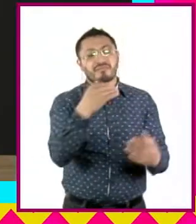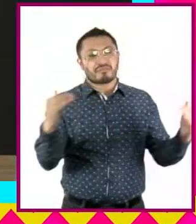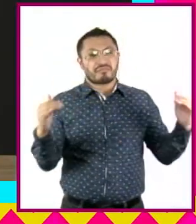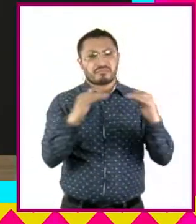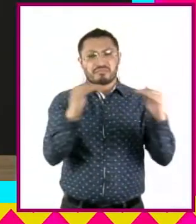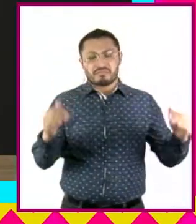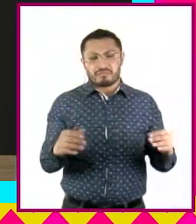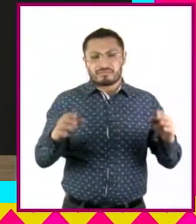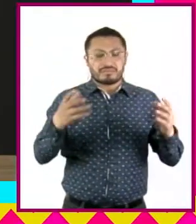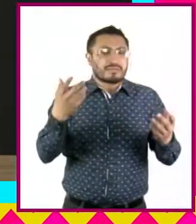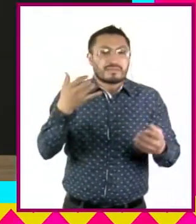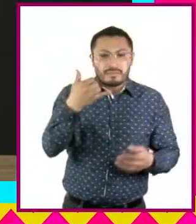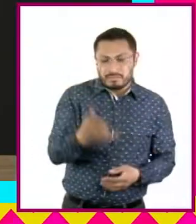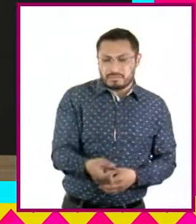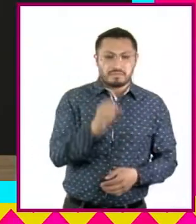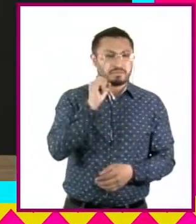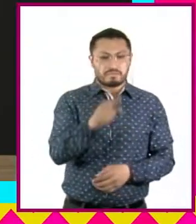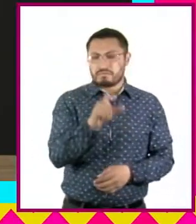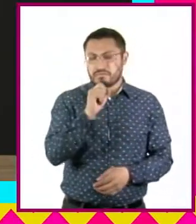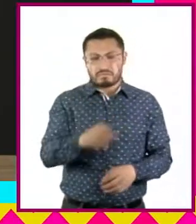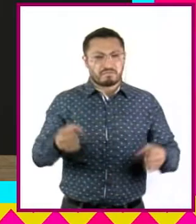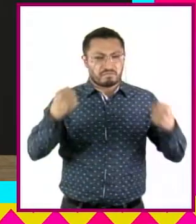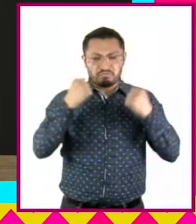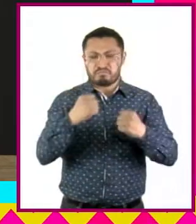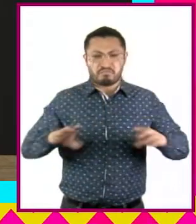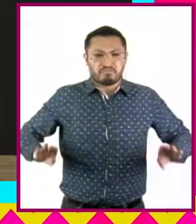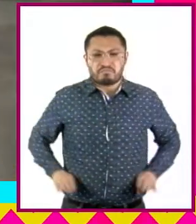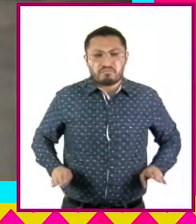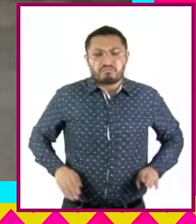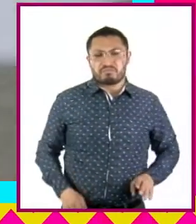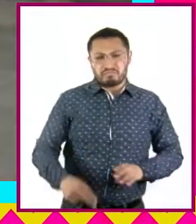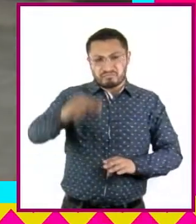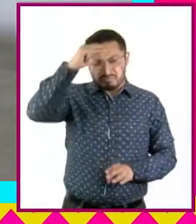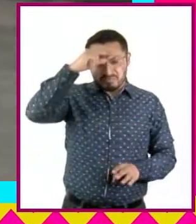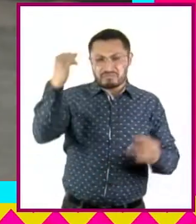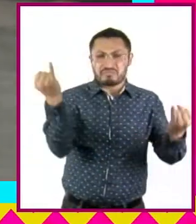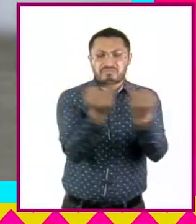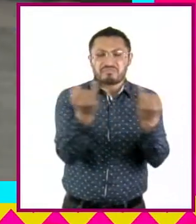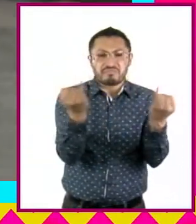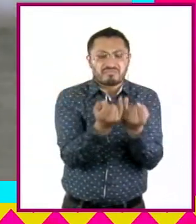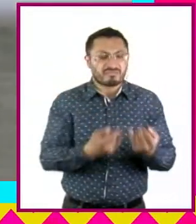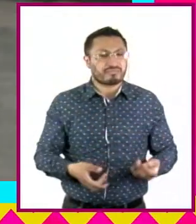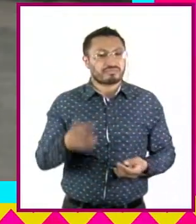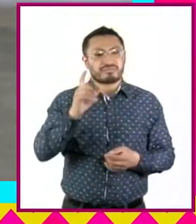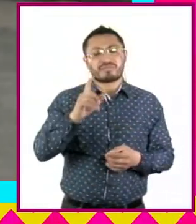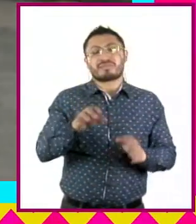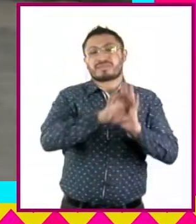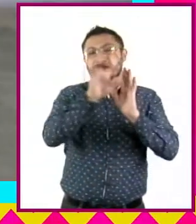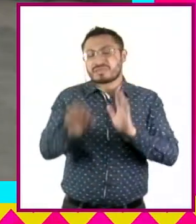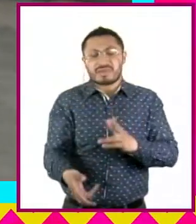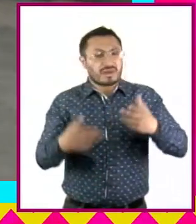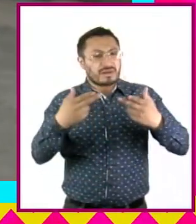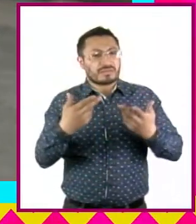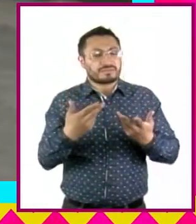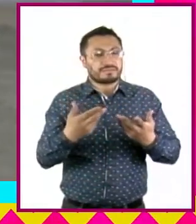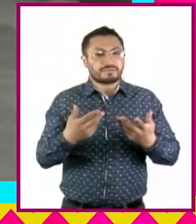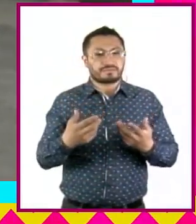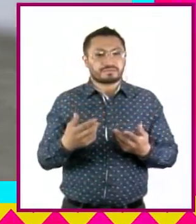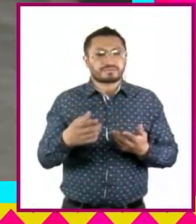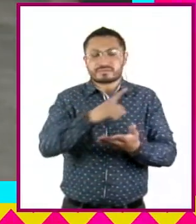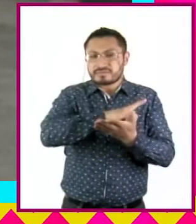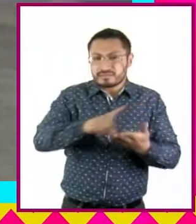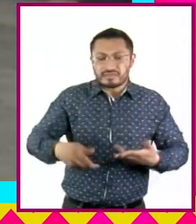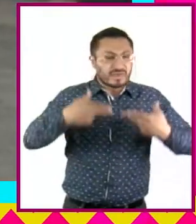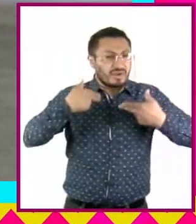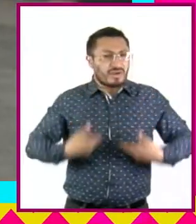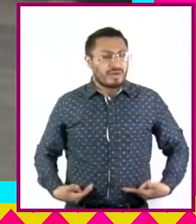distinguieran igualmente por la fuerza de carácter y capacidad, en las que el poder humano y por consiguiente el derecho